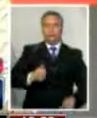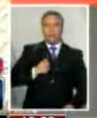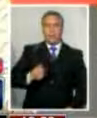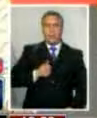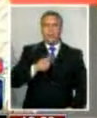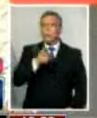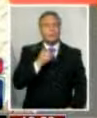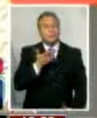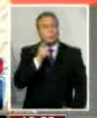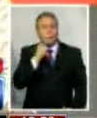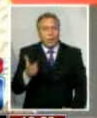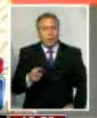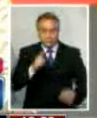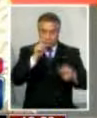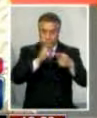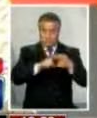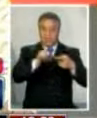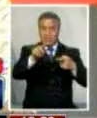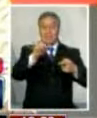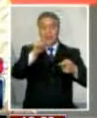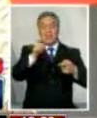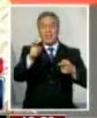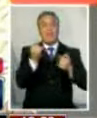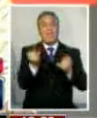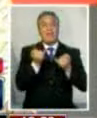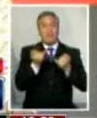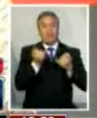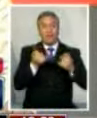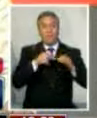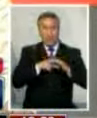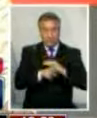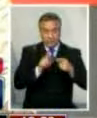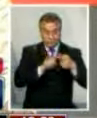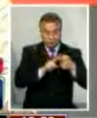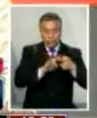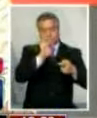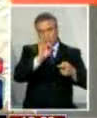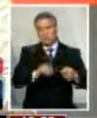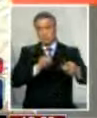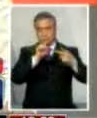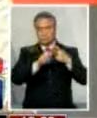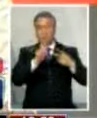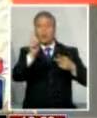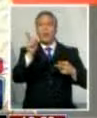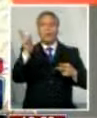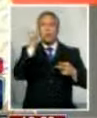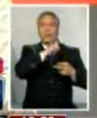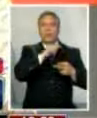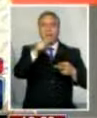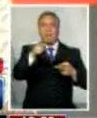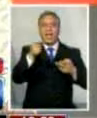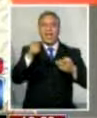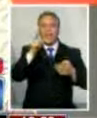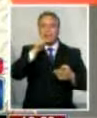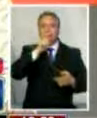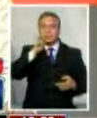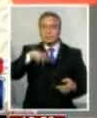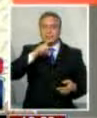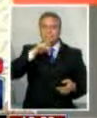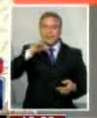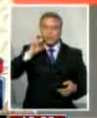Que serían Claude Reyes, el caso sobre acceso a información, y el caso de la última tentación de Cristo. Los dos casos de libertad de